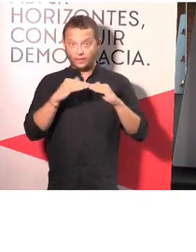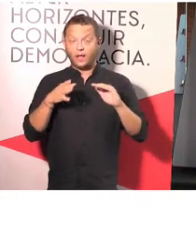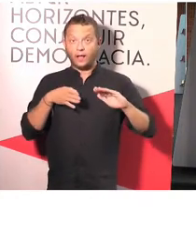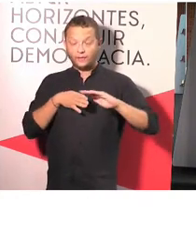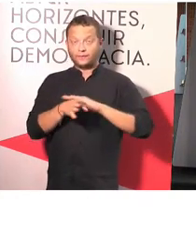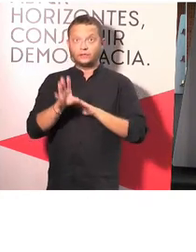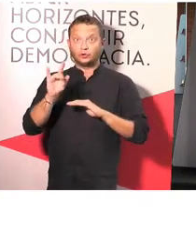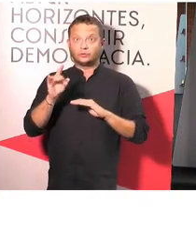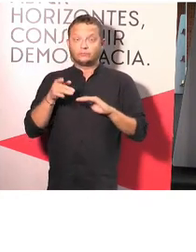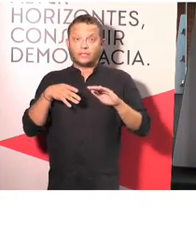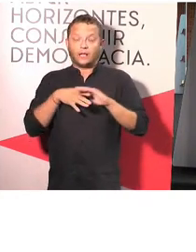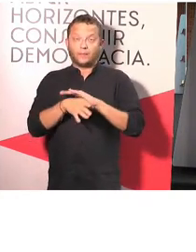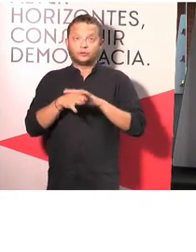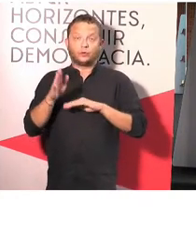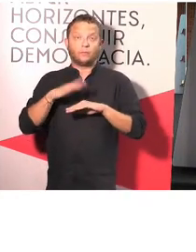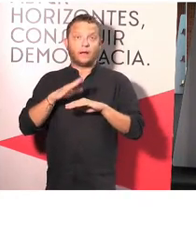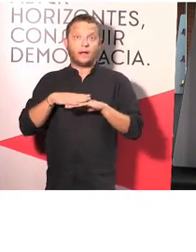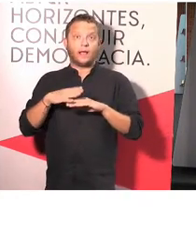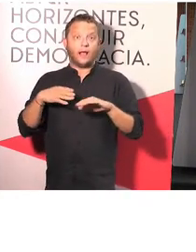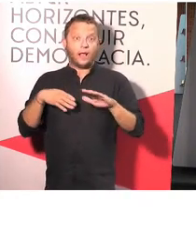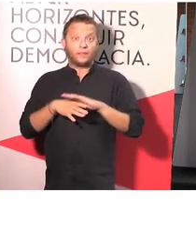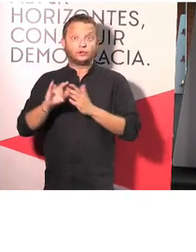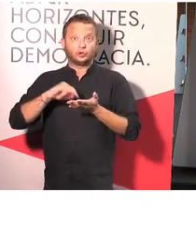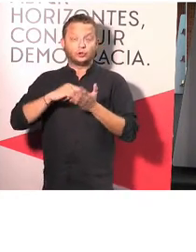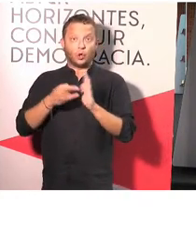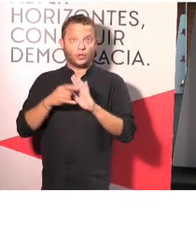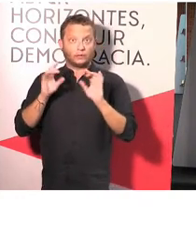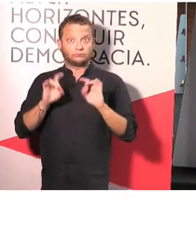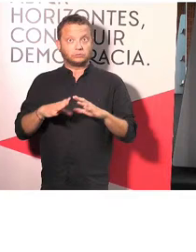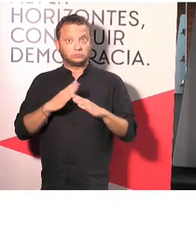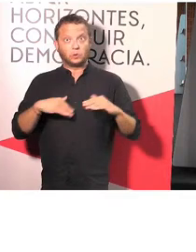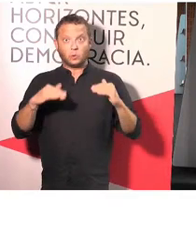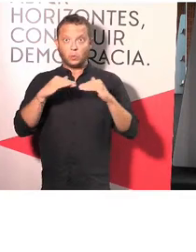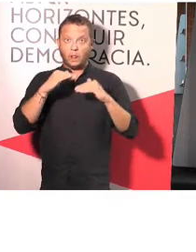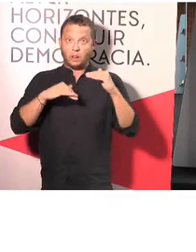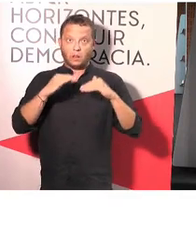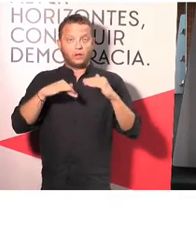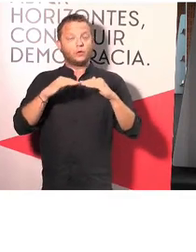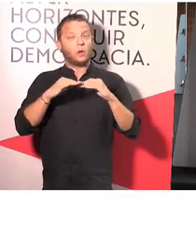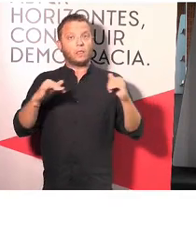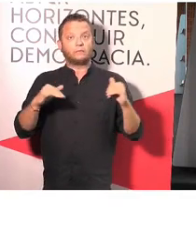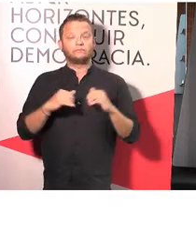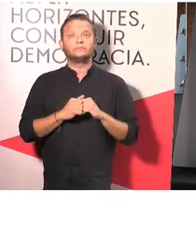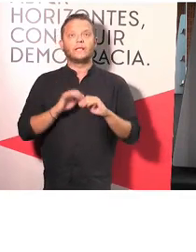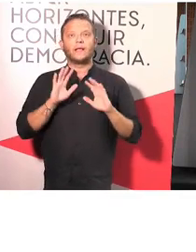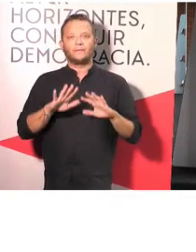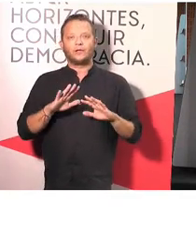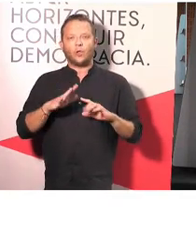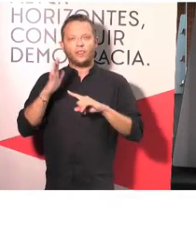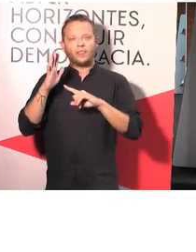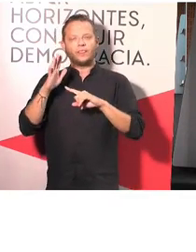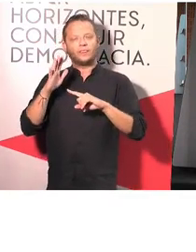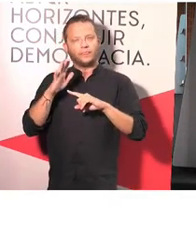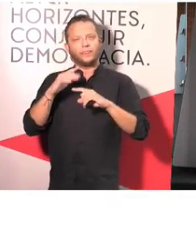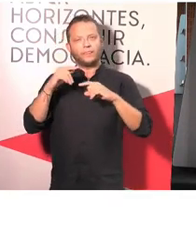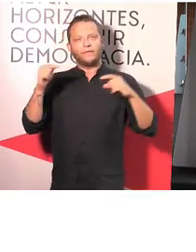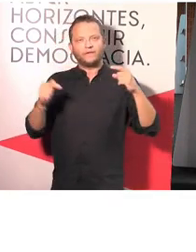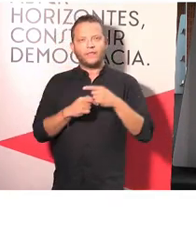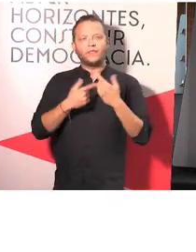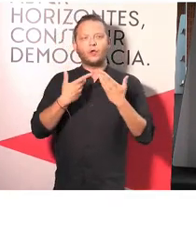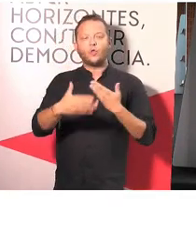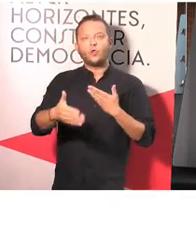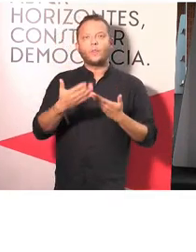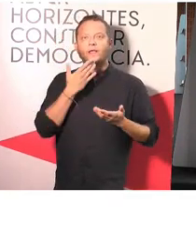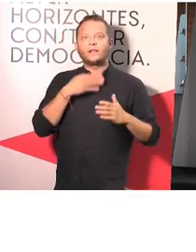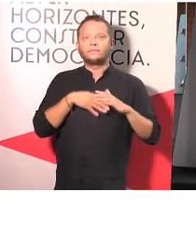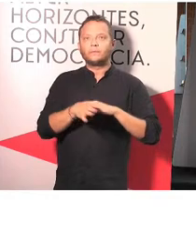acceso, o sea, en términos de acceso a la tecnología, más o menos no hay mucha diferenciación, pero sí hay mucha diferencia de género en